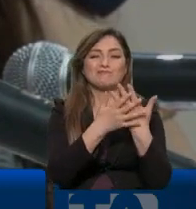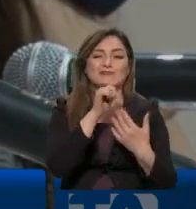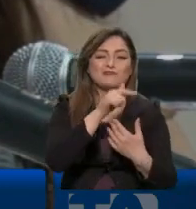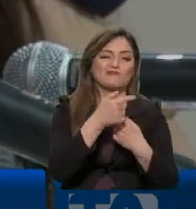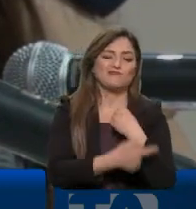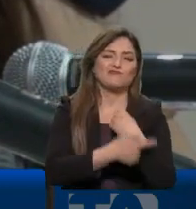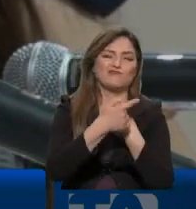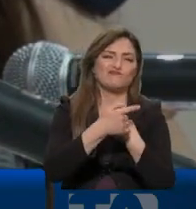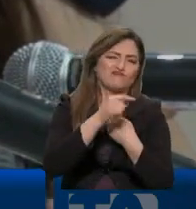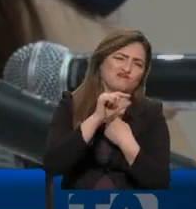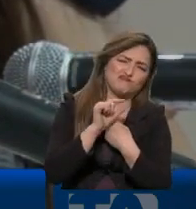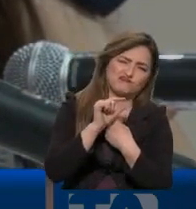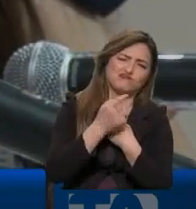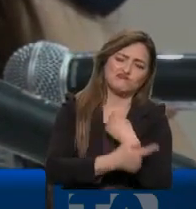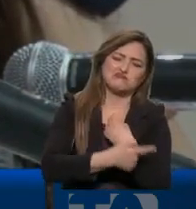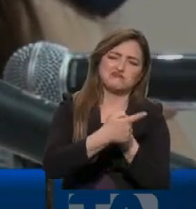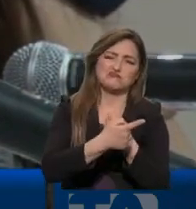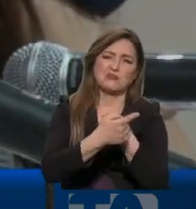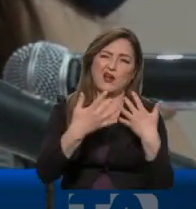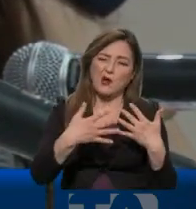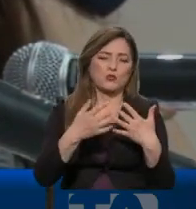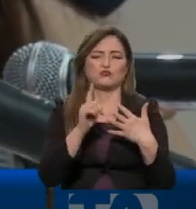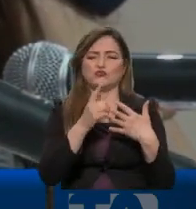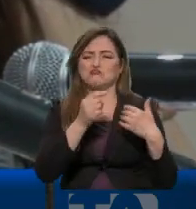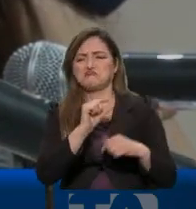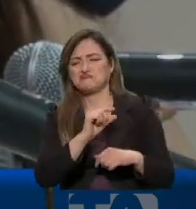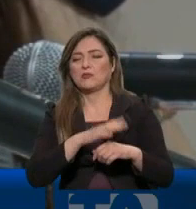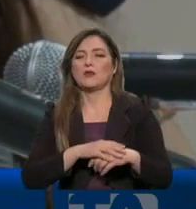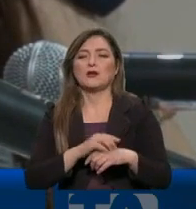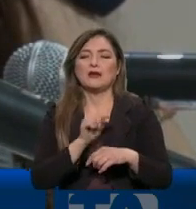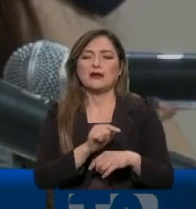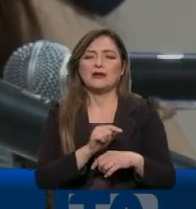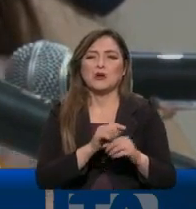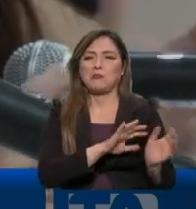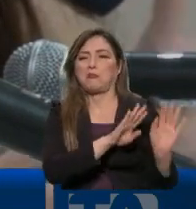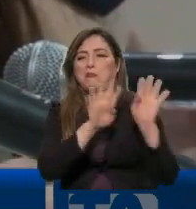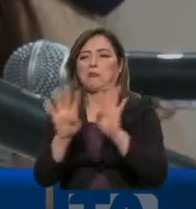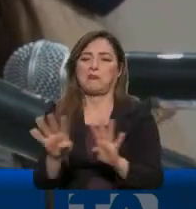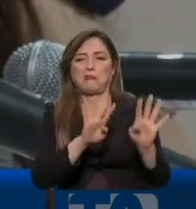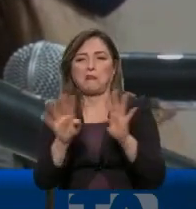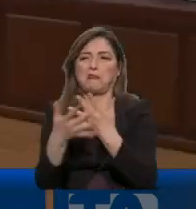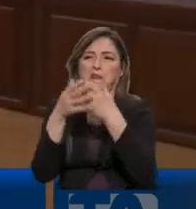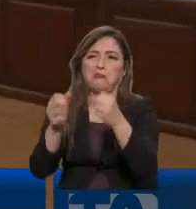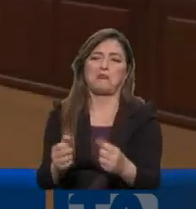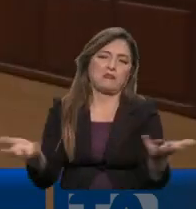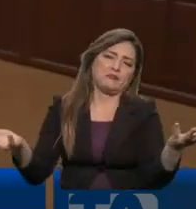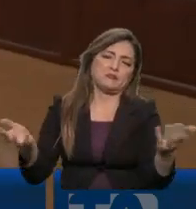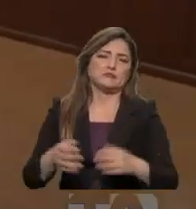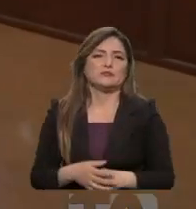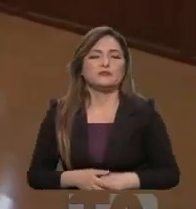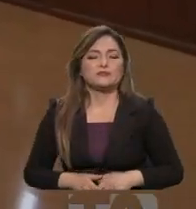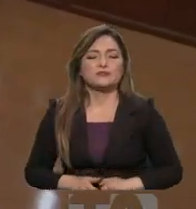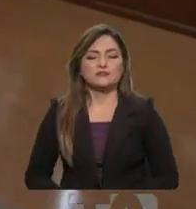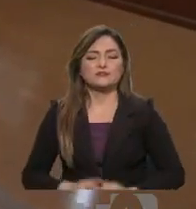haber incurrido en infracciones que son menos gravosas y que al final del día suman al hacinamiento carcelario. Puntos que